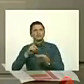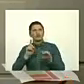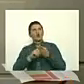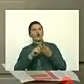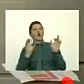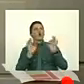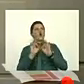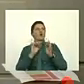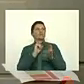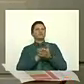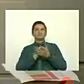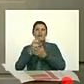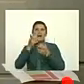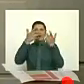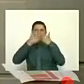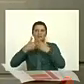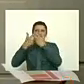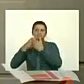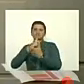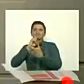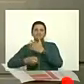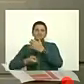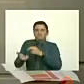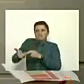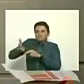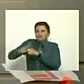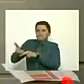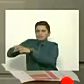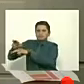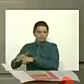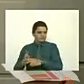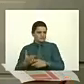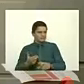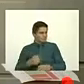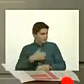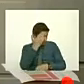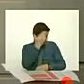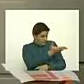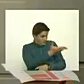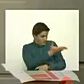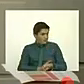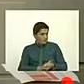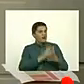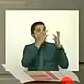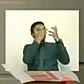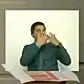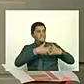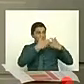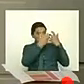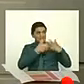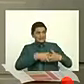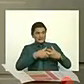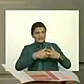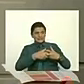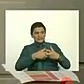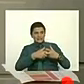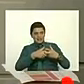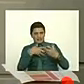impuesto de renta de las empresas, ustedes saben que es una empresa pagando un impuesto de renta de